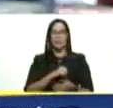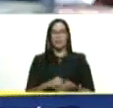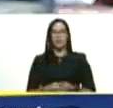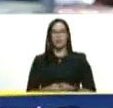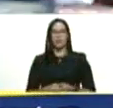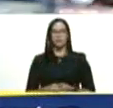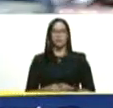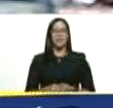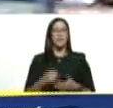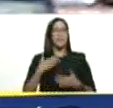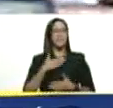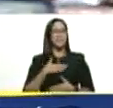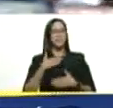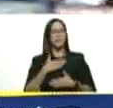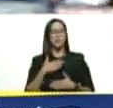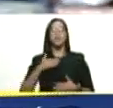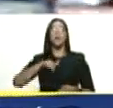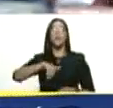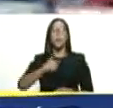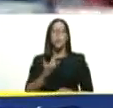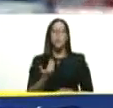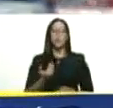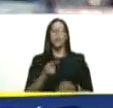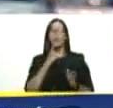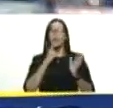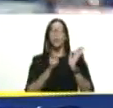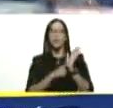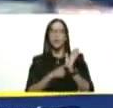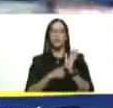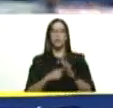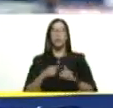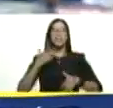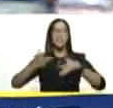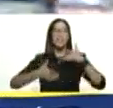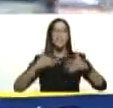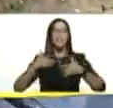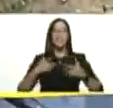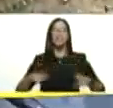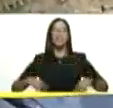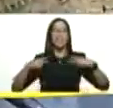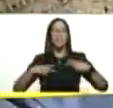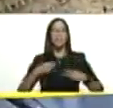y la satisfacción del deber cumplido, de sentir que la vida es útil.